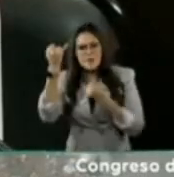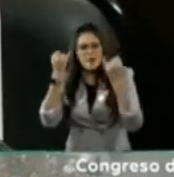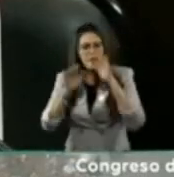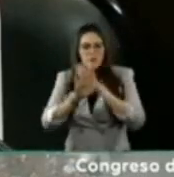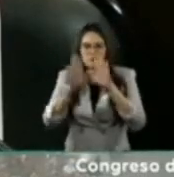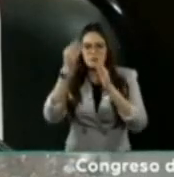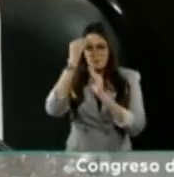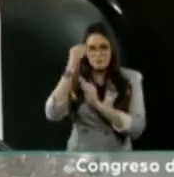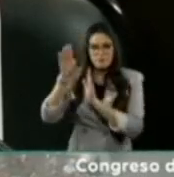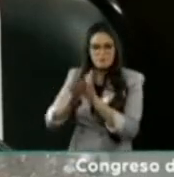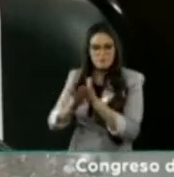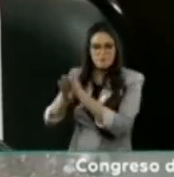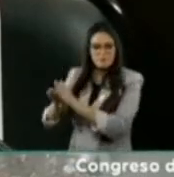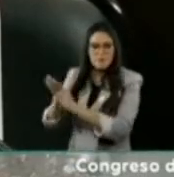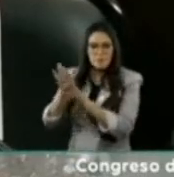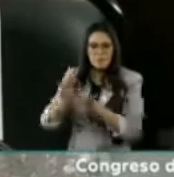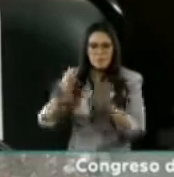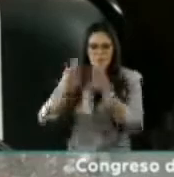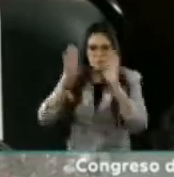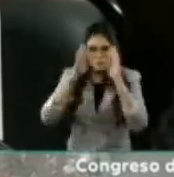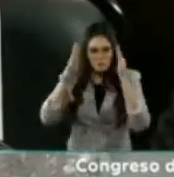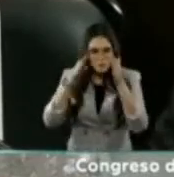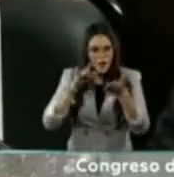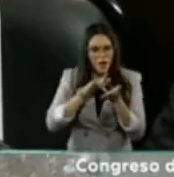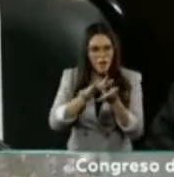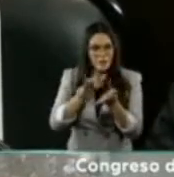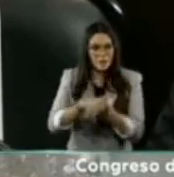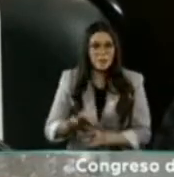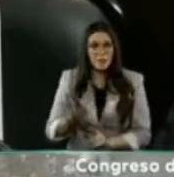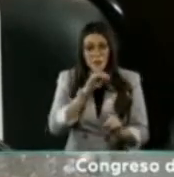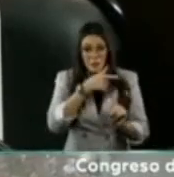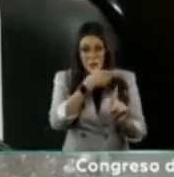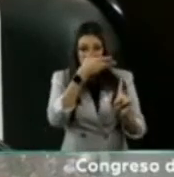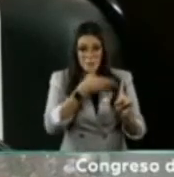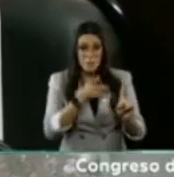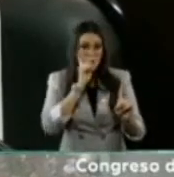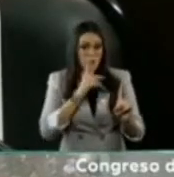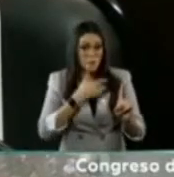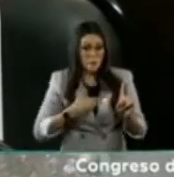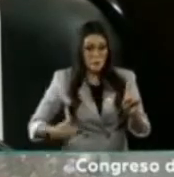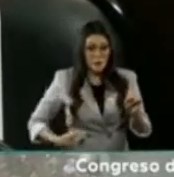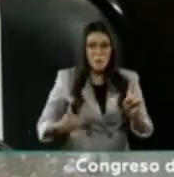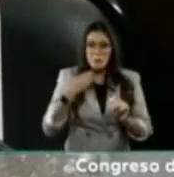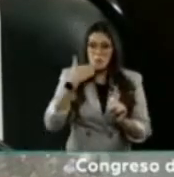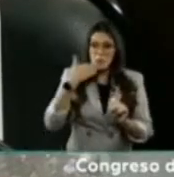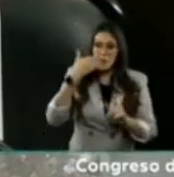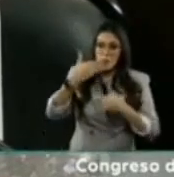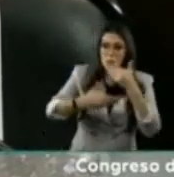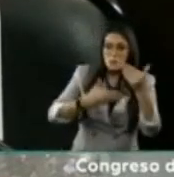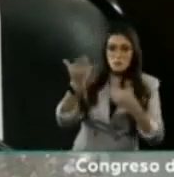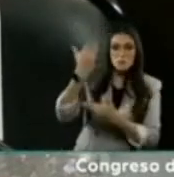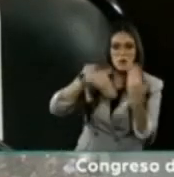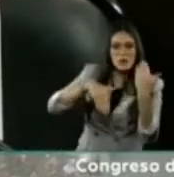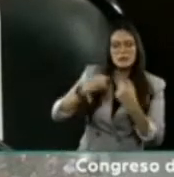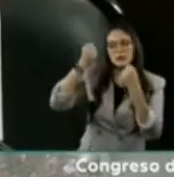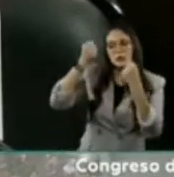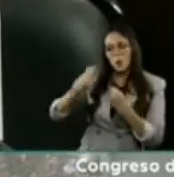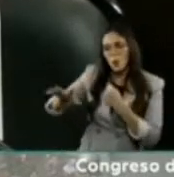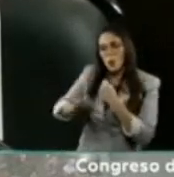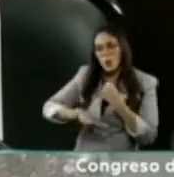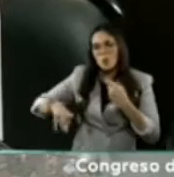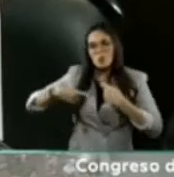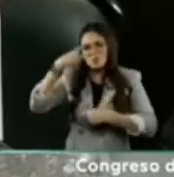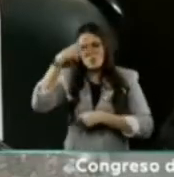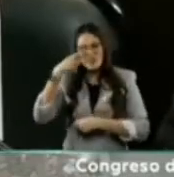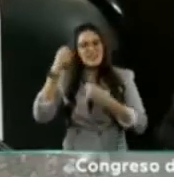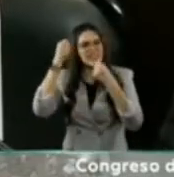que allí estaban todos los expedientes de todos, es decir, cada uno tiene algo que lo ligue o que lo vincule a